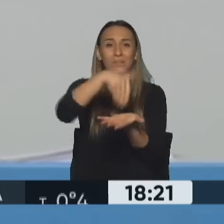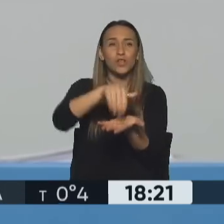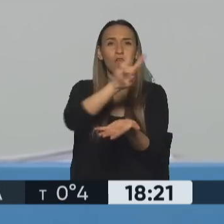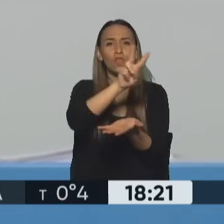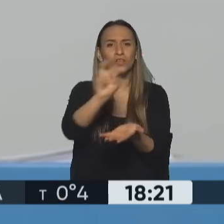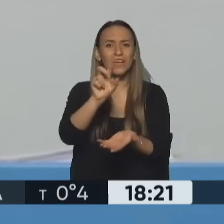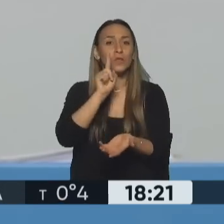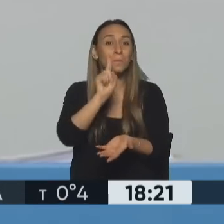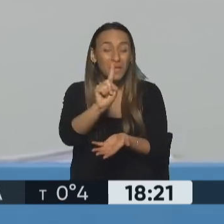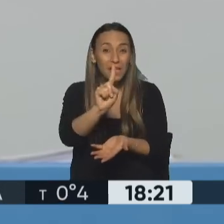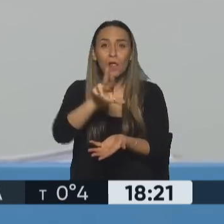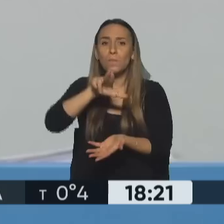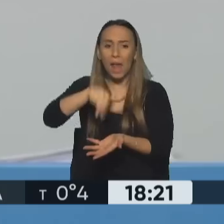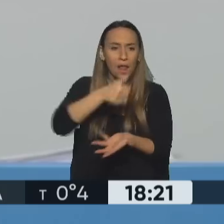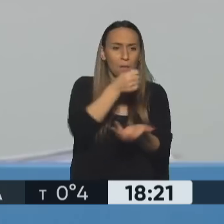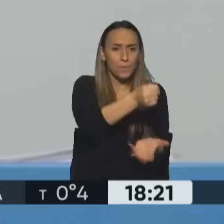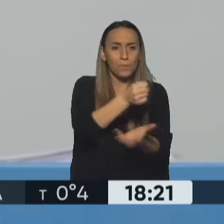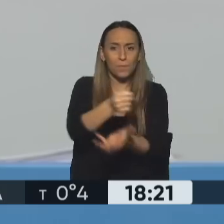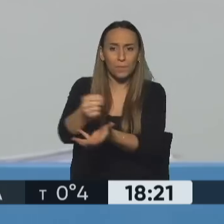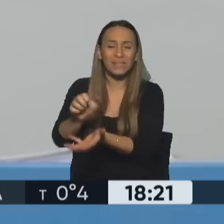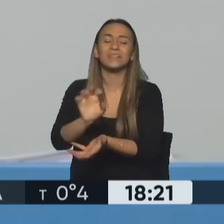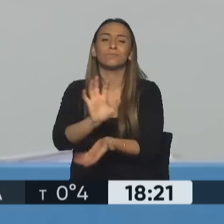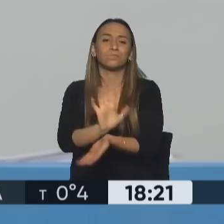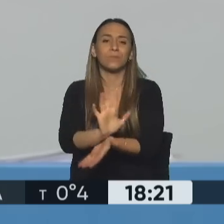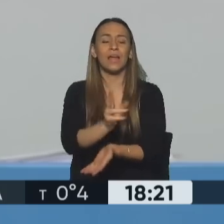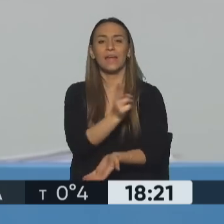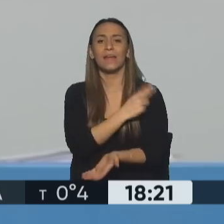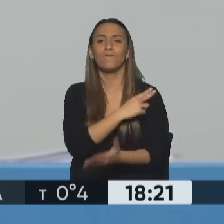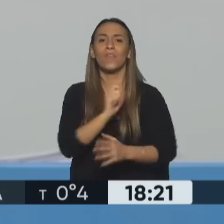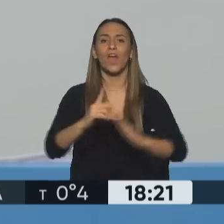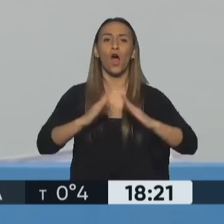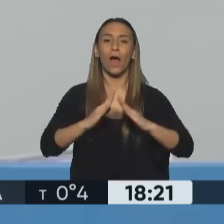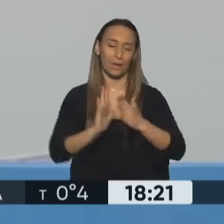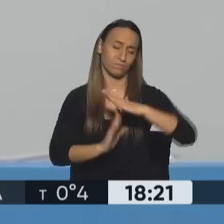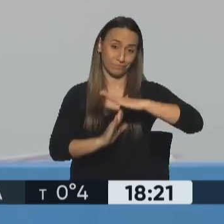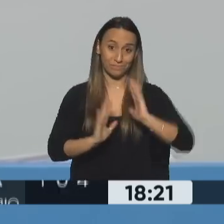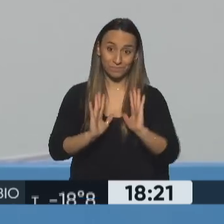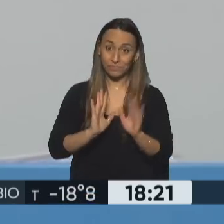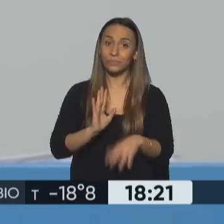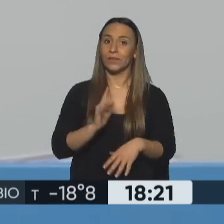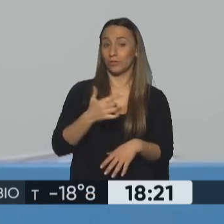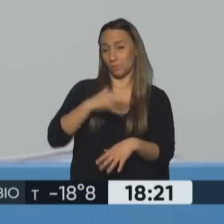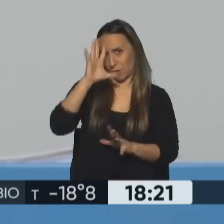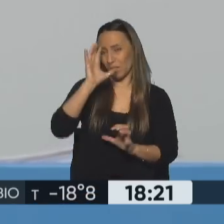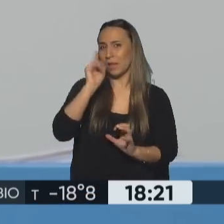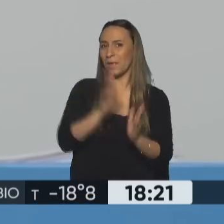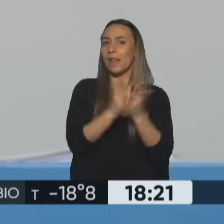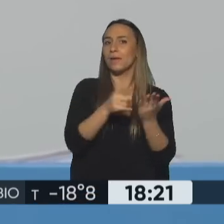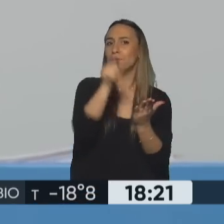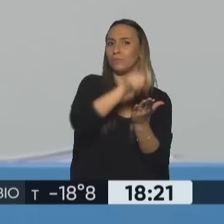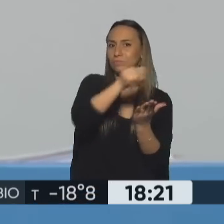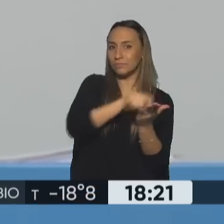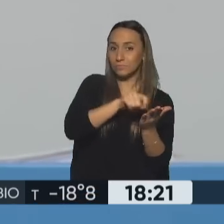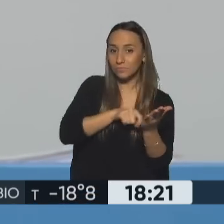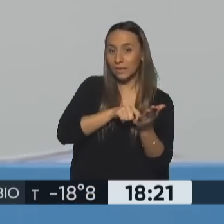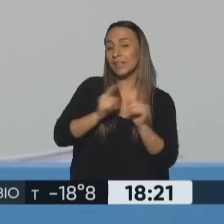2.200.000 planes jefes y jefas de hogar. Lo recuerdo como si fuera hoy, lo escribí en el libro, sinceramente, y además lo